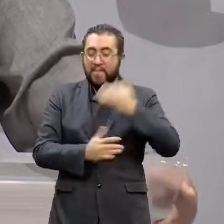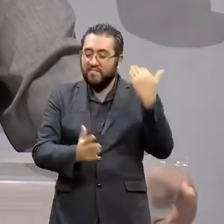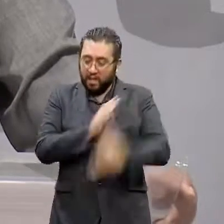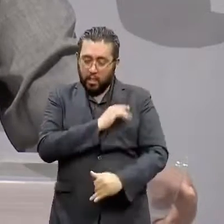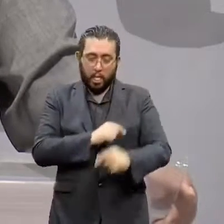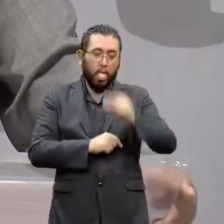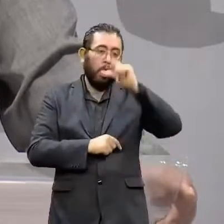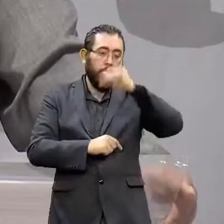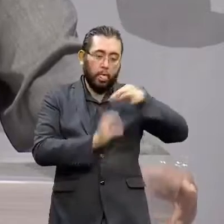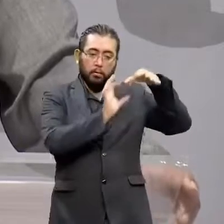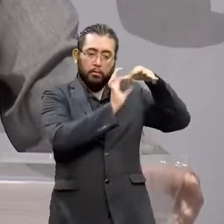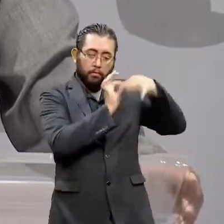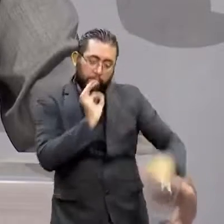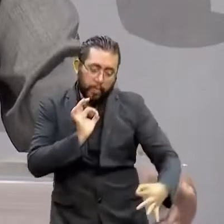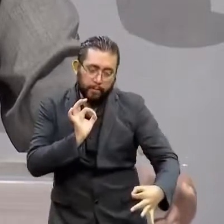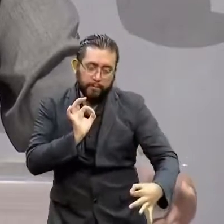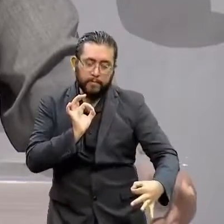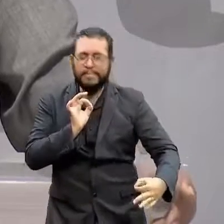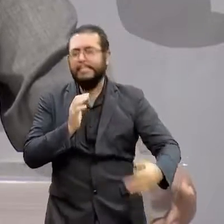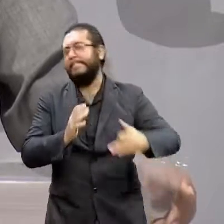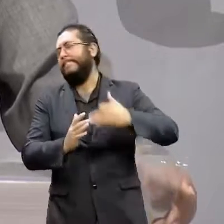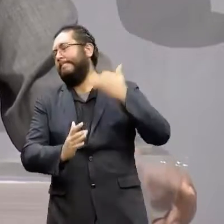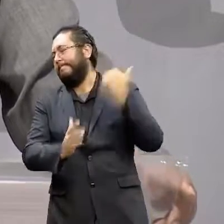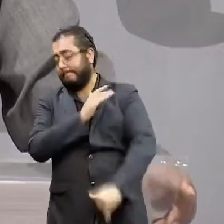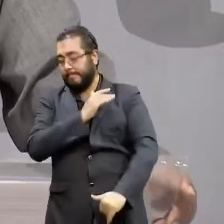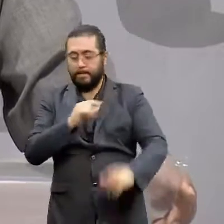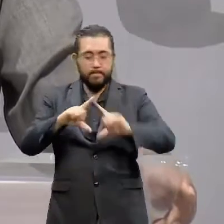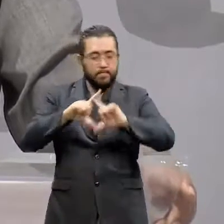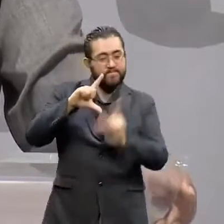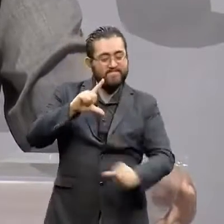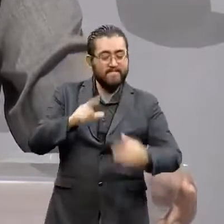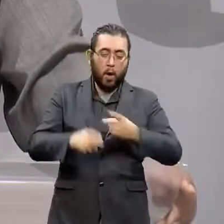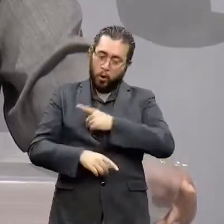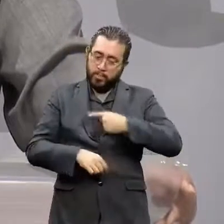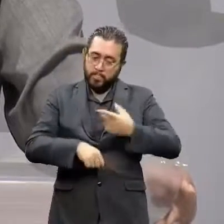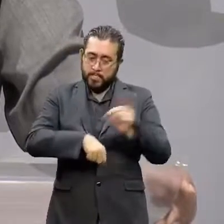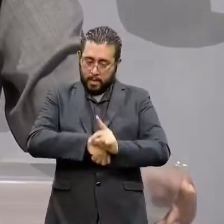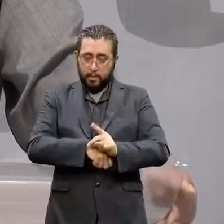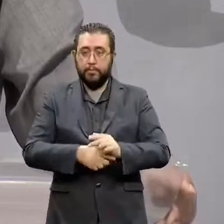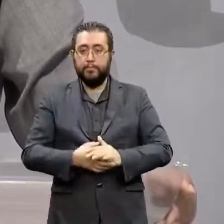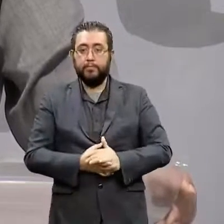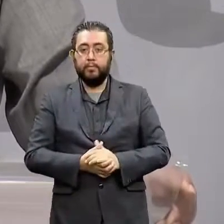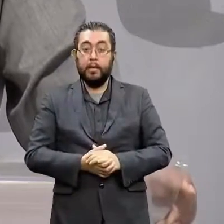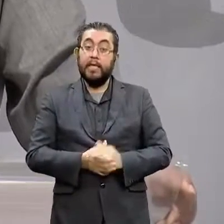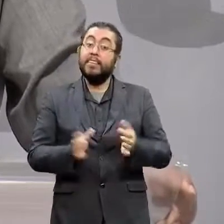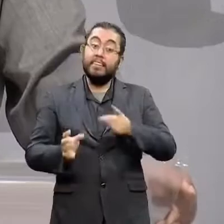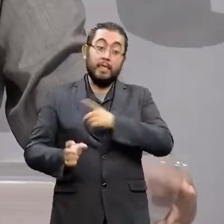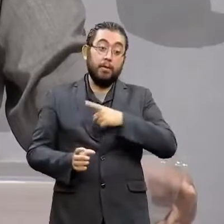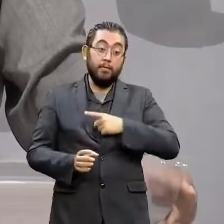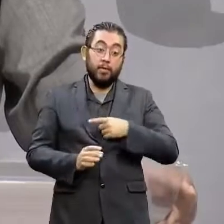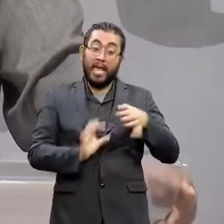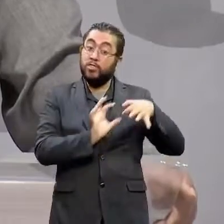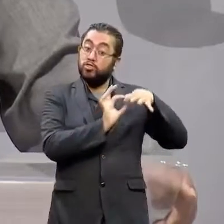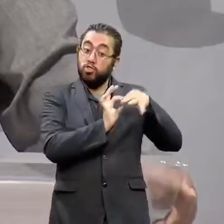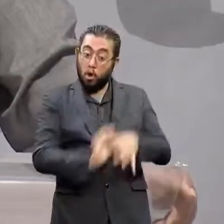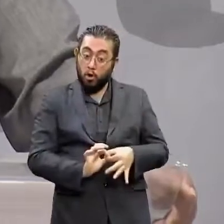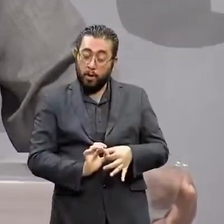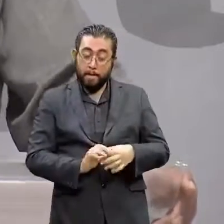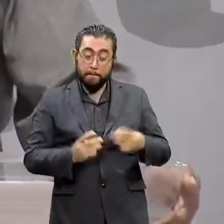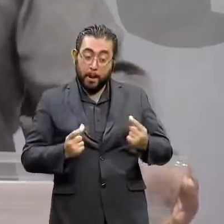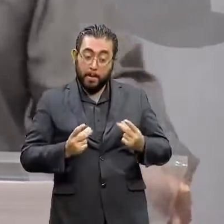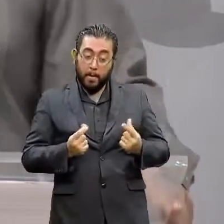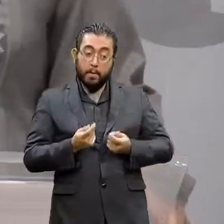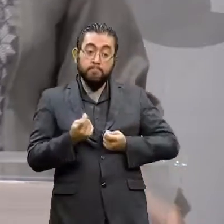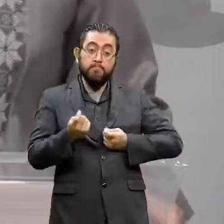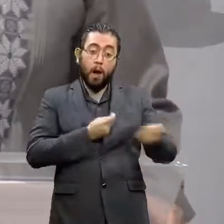nivel nacional y lo que buscamos el día de hoy es homologar todas las acciones de